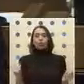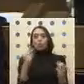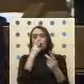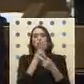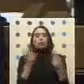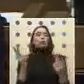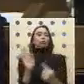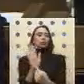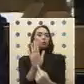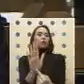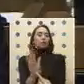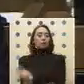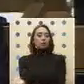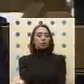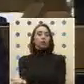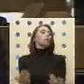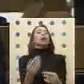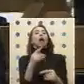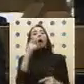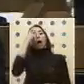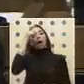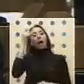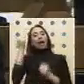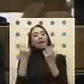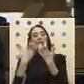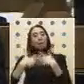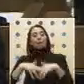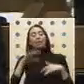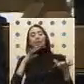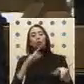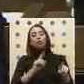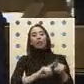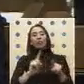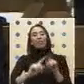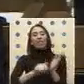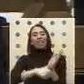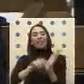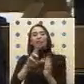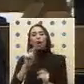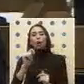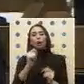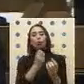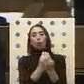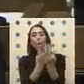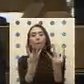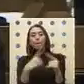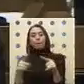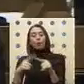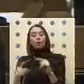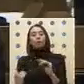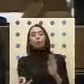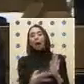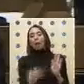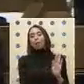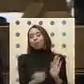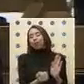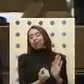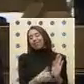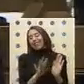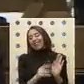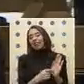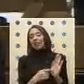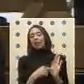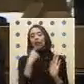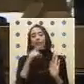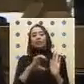impresentable del uso de múltiples RUT para eludir la esencia de lo que nuestro Código del Trabajo debe